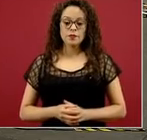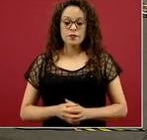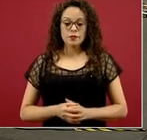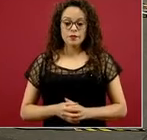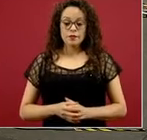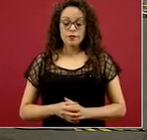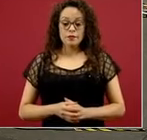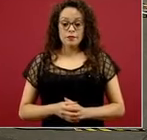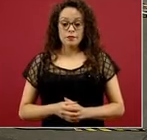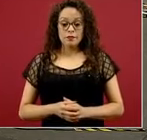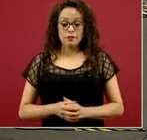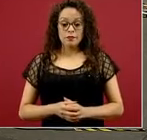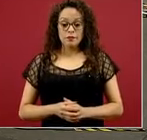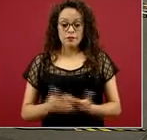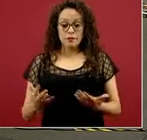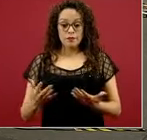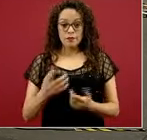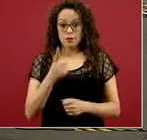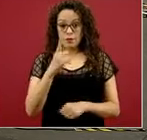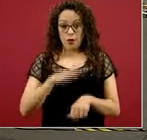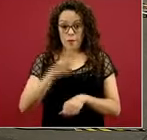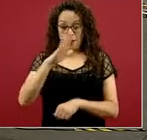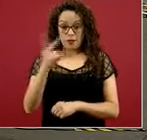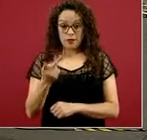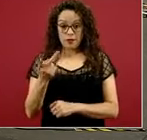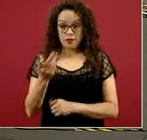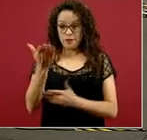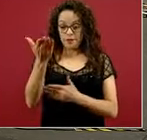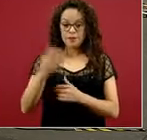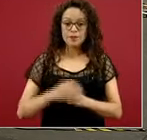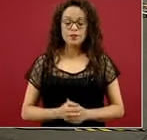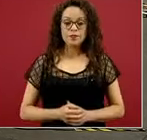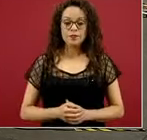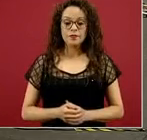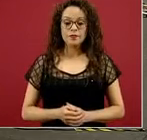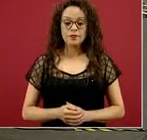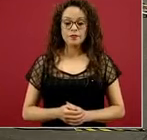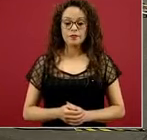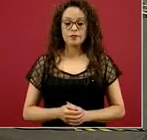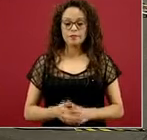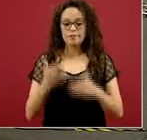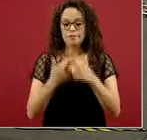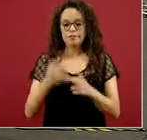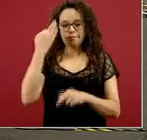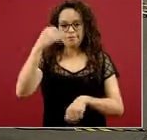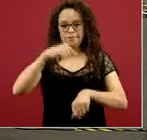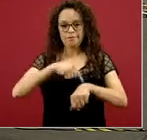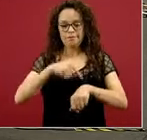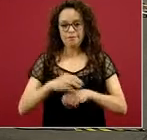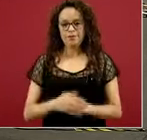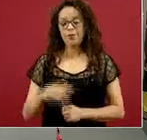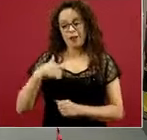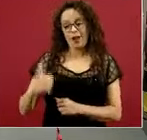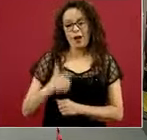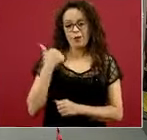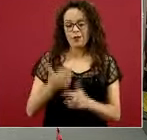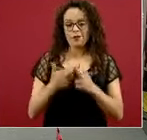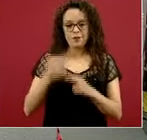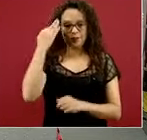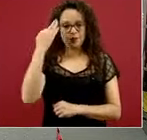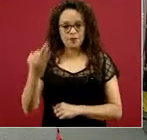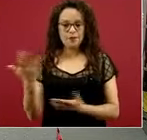Bueno, si vamos a una pregunta más, todavía tenemos tiempo. Aprovechando que hay tiempo. En la